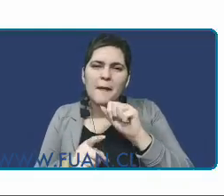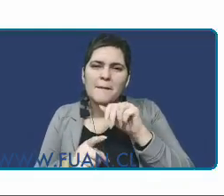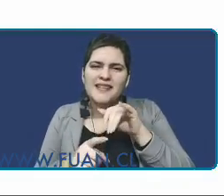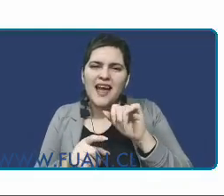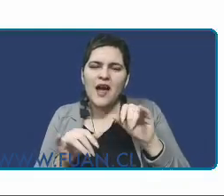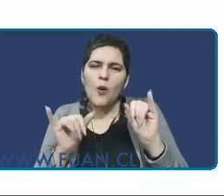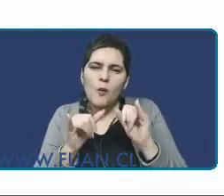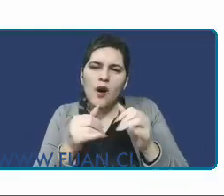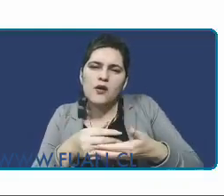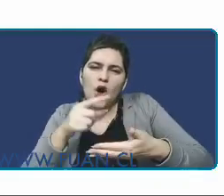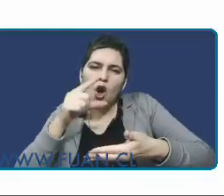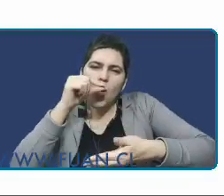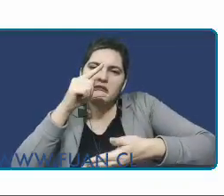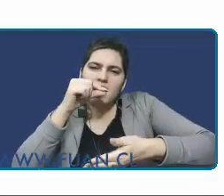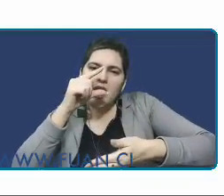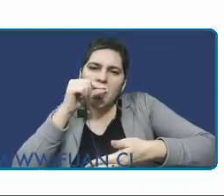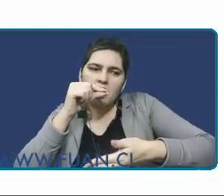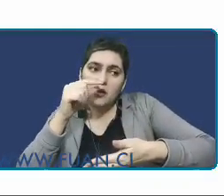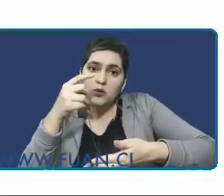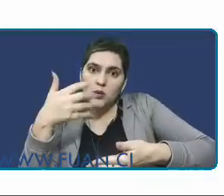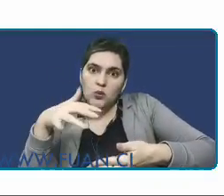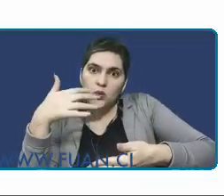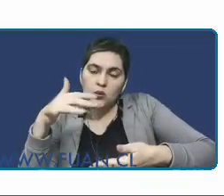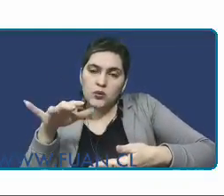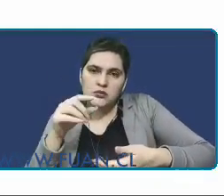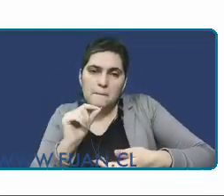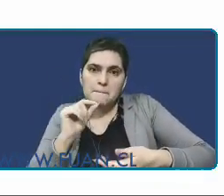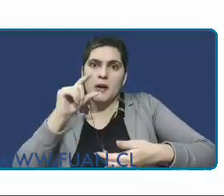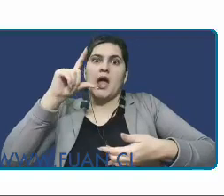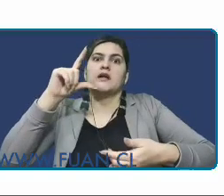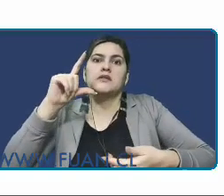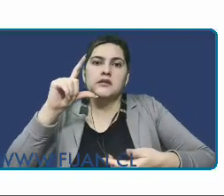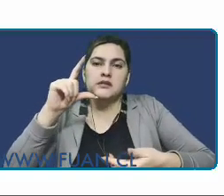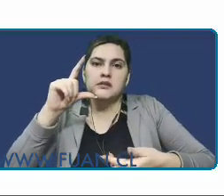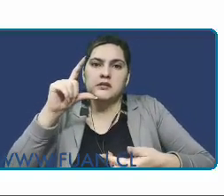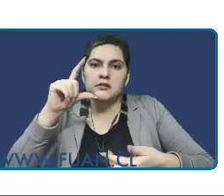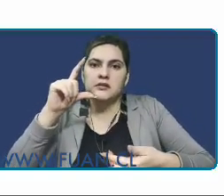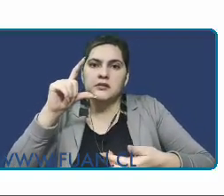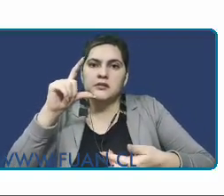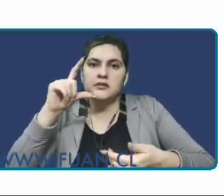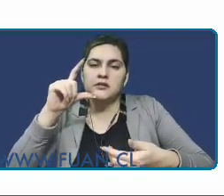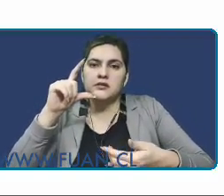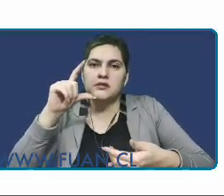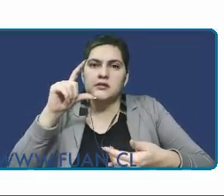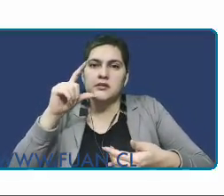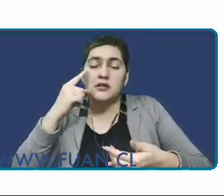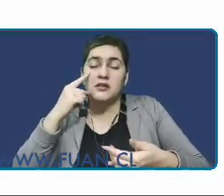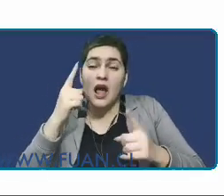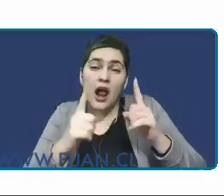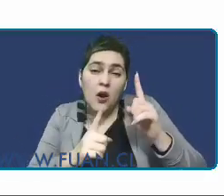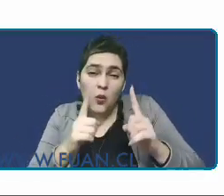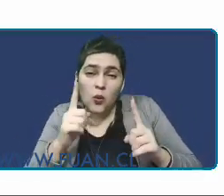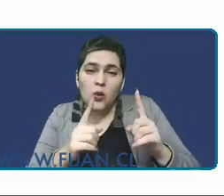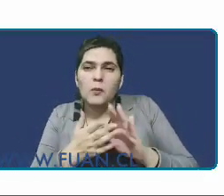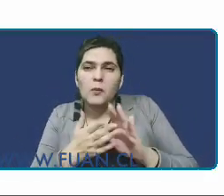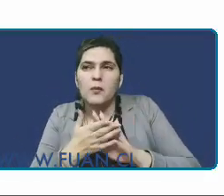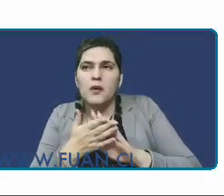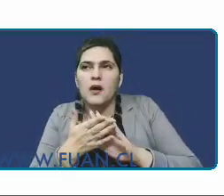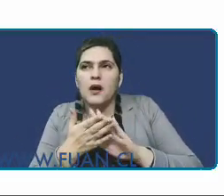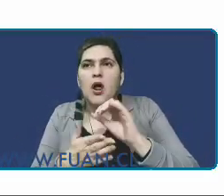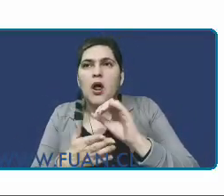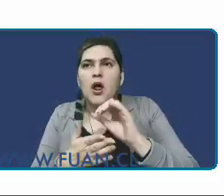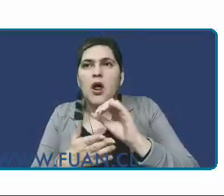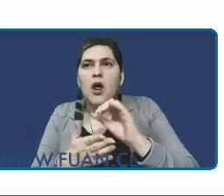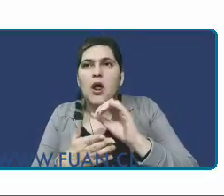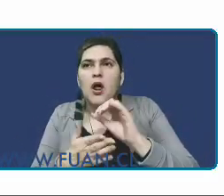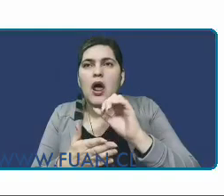cantidad importante, entonces sobrepasar niveles máximos en algunos tipos de vitaminas, como la vitamina A, la vitamina D,